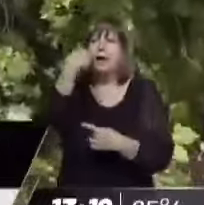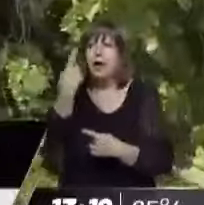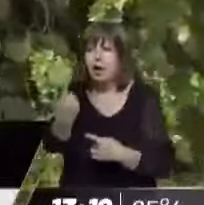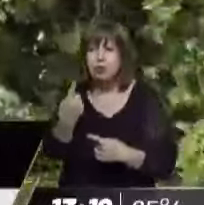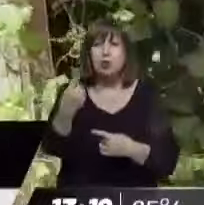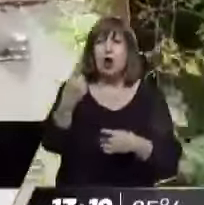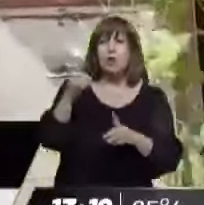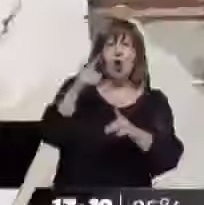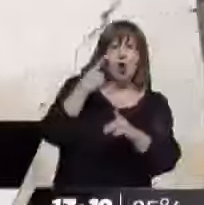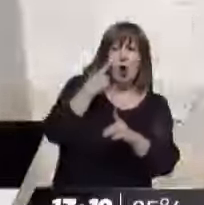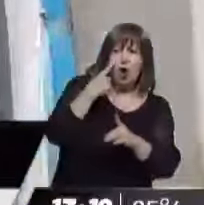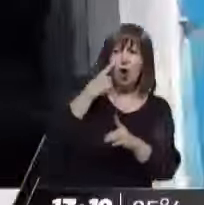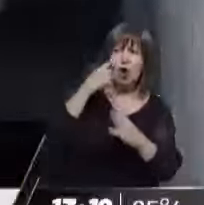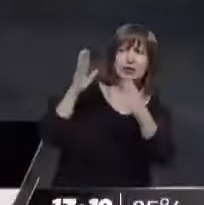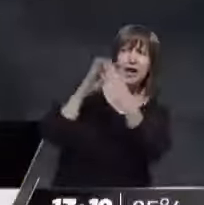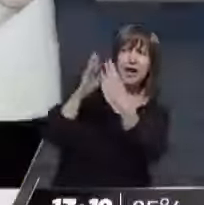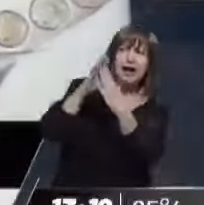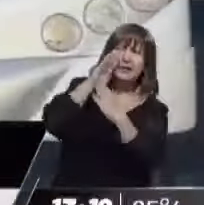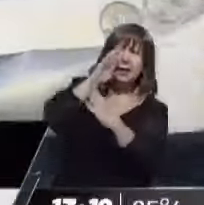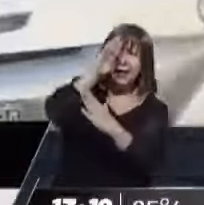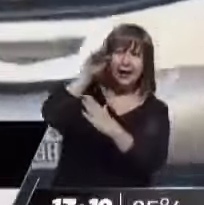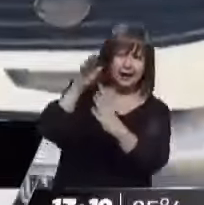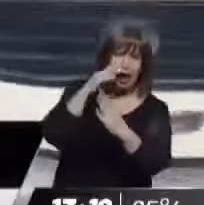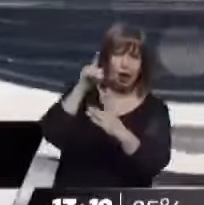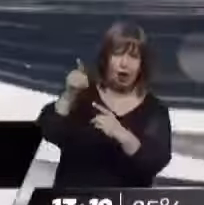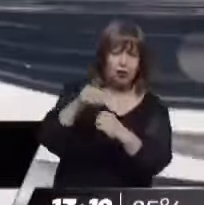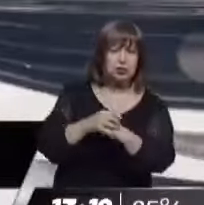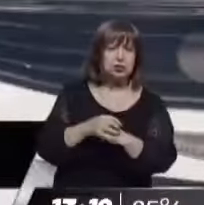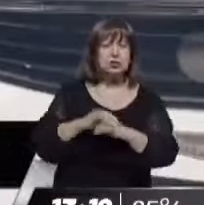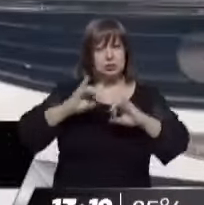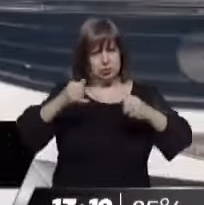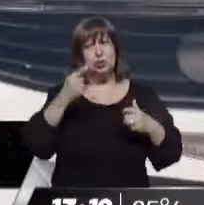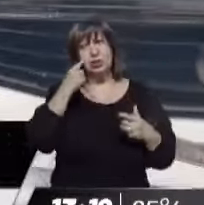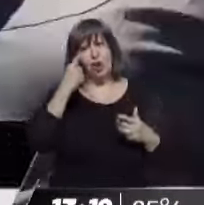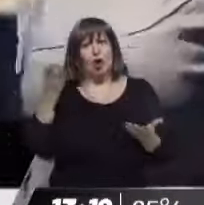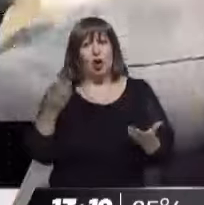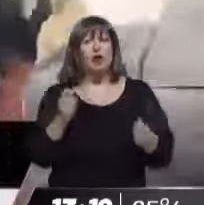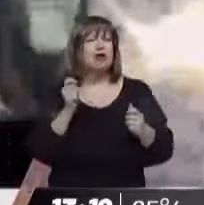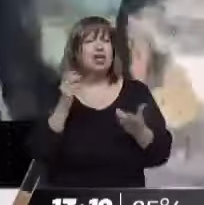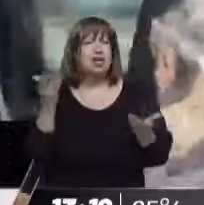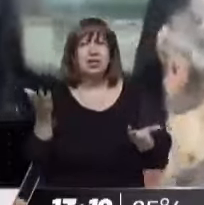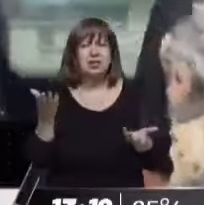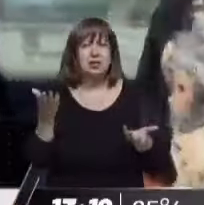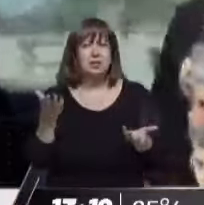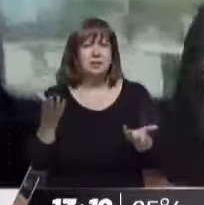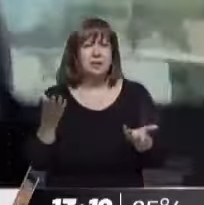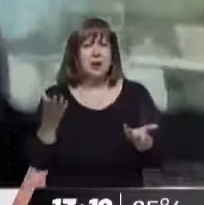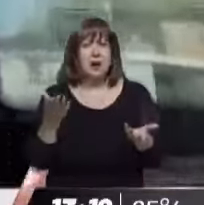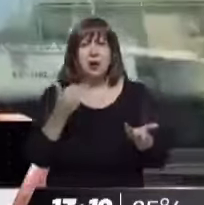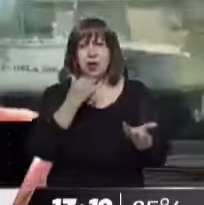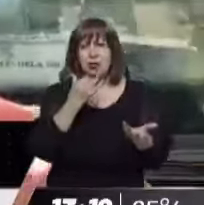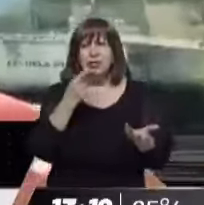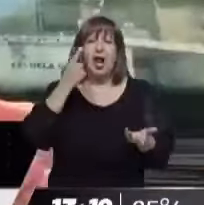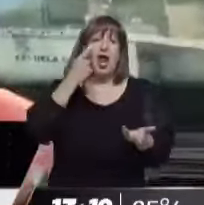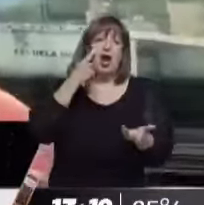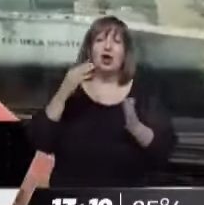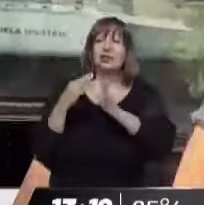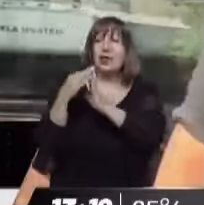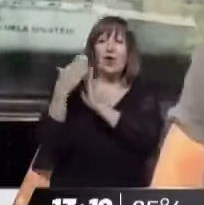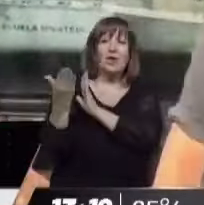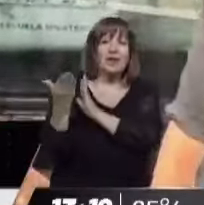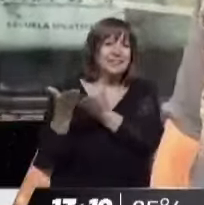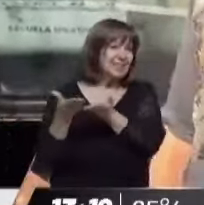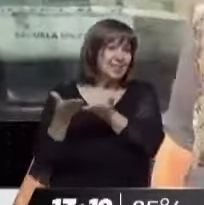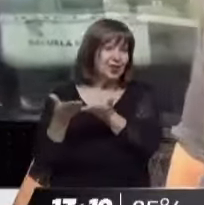ustedes conocían a la gente de la Casa Negra. Sí, sí, sí, lo conocíamos. Contame, ¿quién es? No sé, o sea, lo conocemos de vecino nomás,